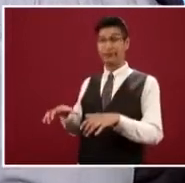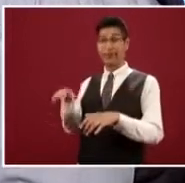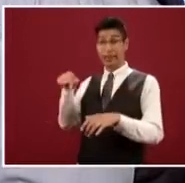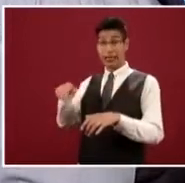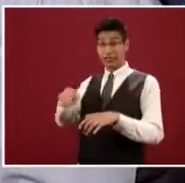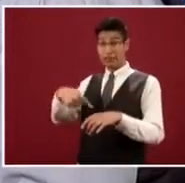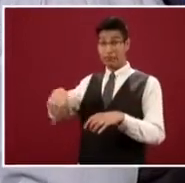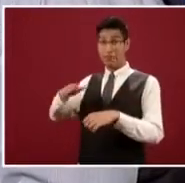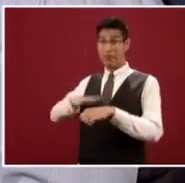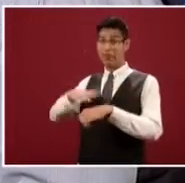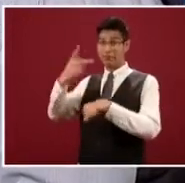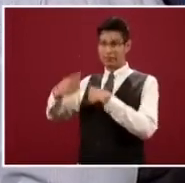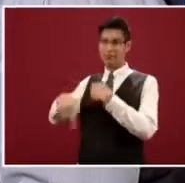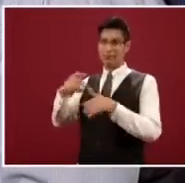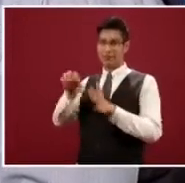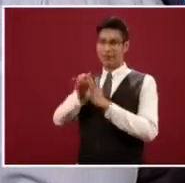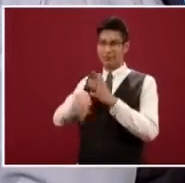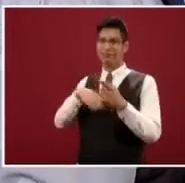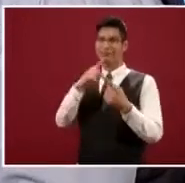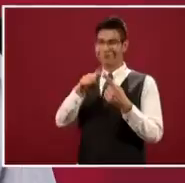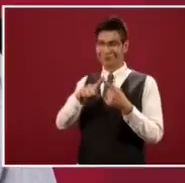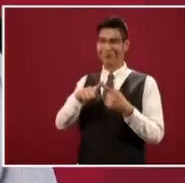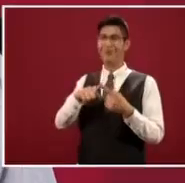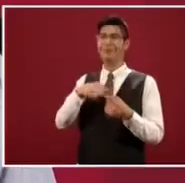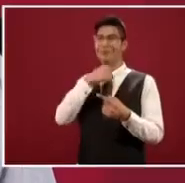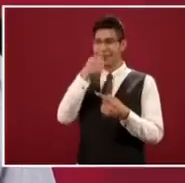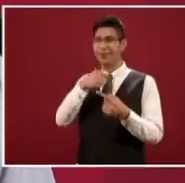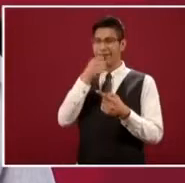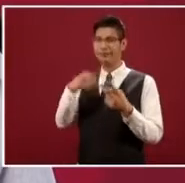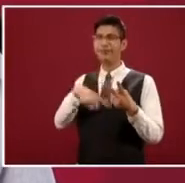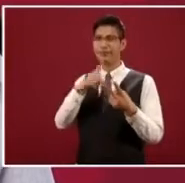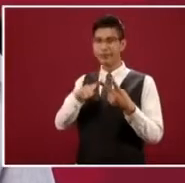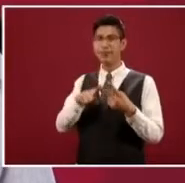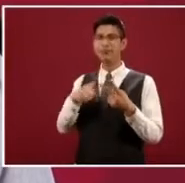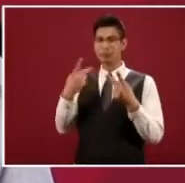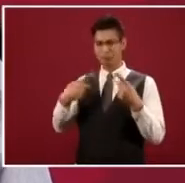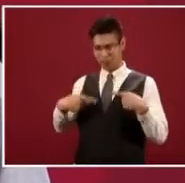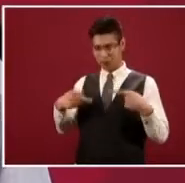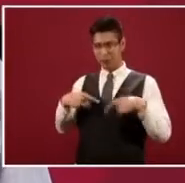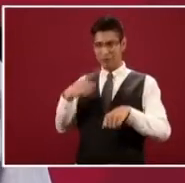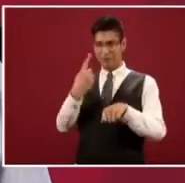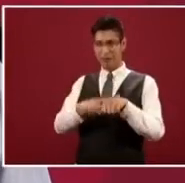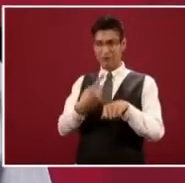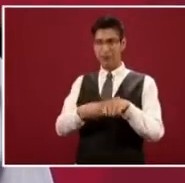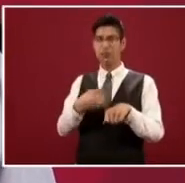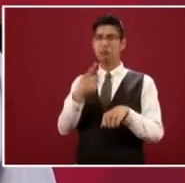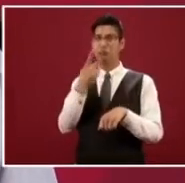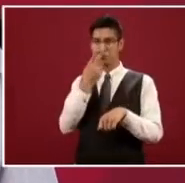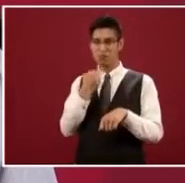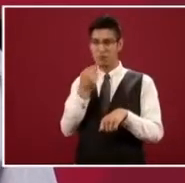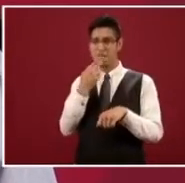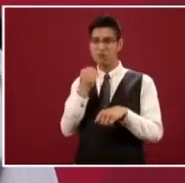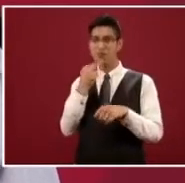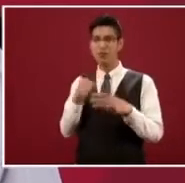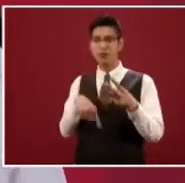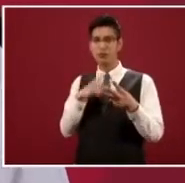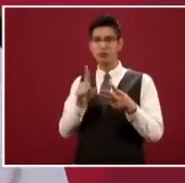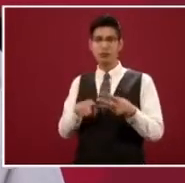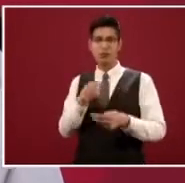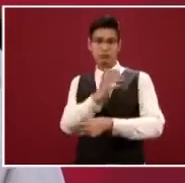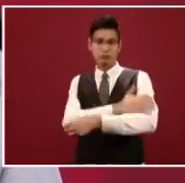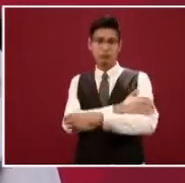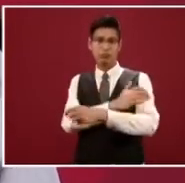también se suman personas que en su momento padezcan de diabetes, padezcan de hipertensión, tengan algún tipo